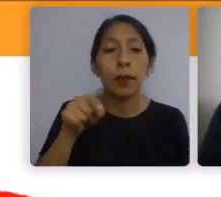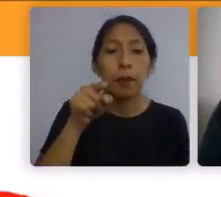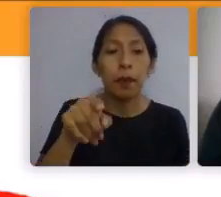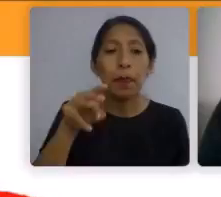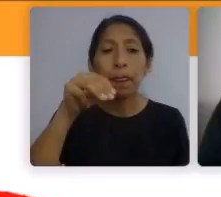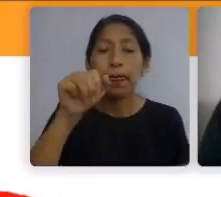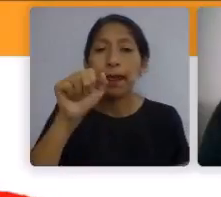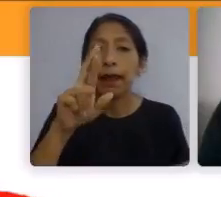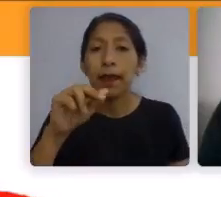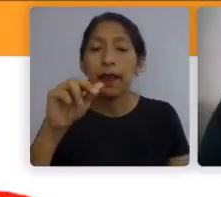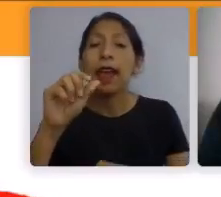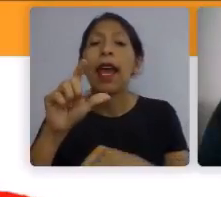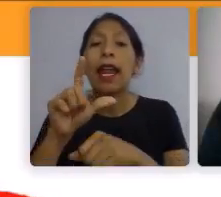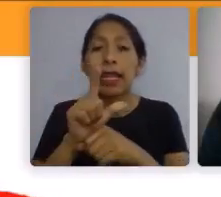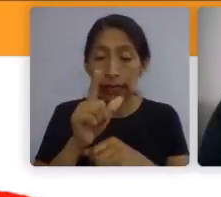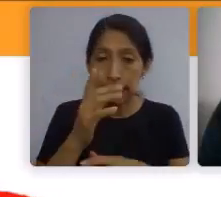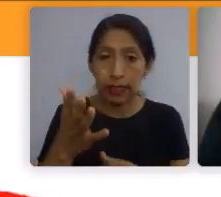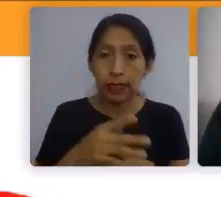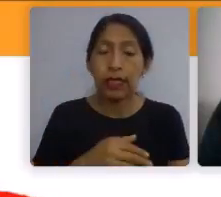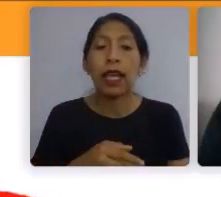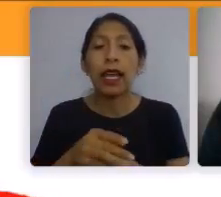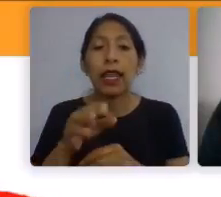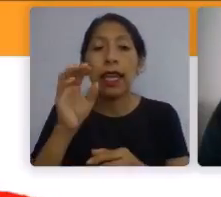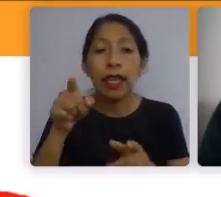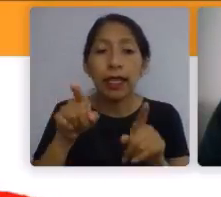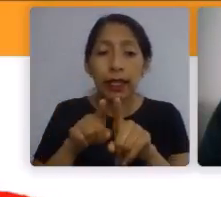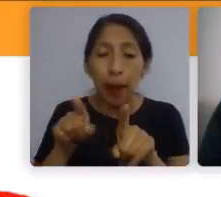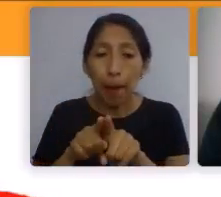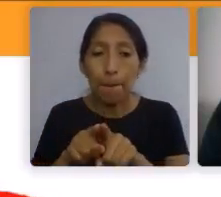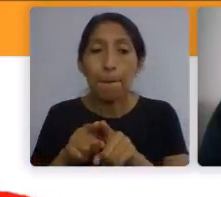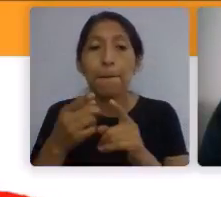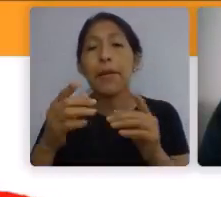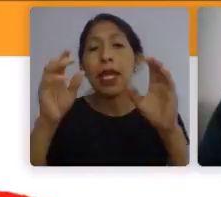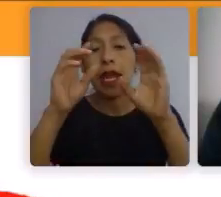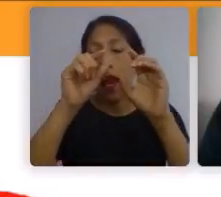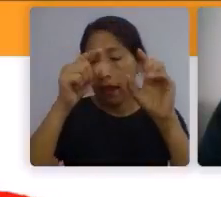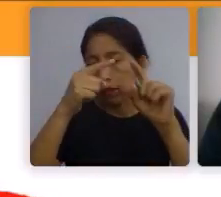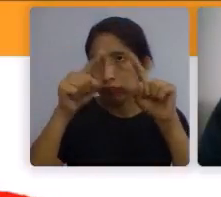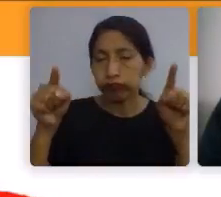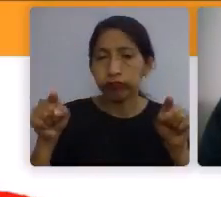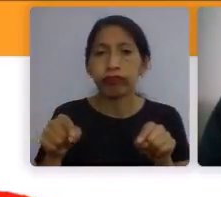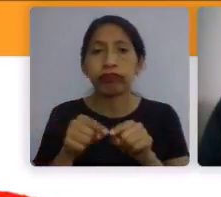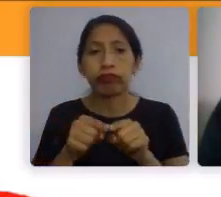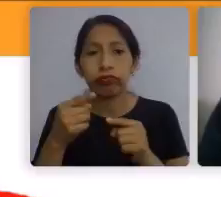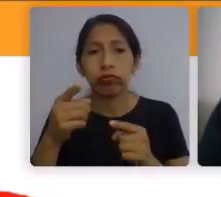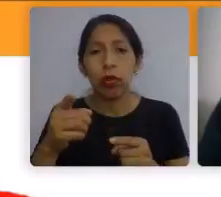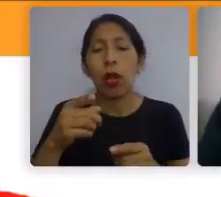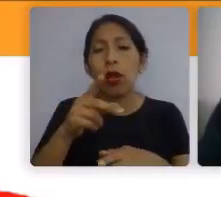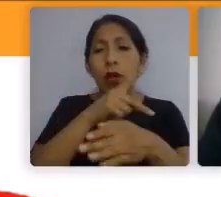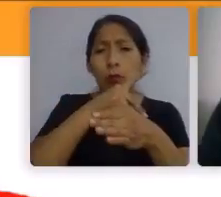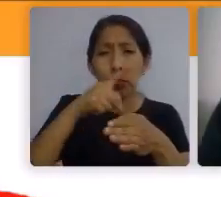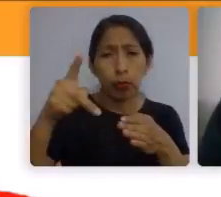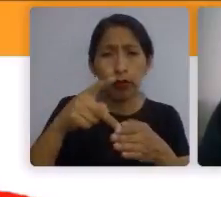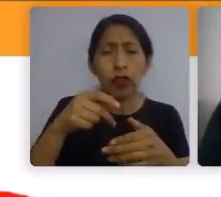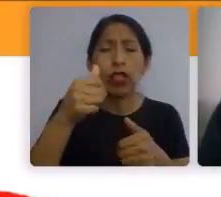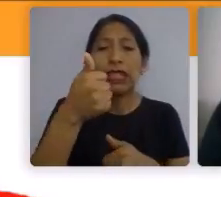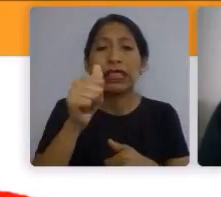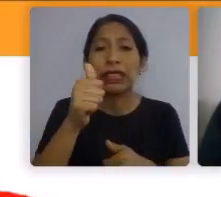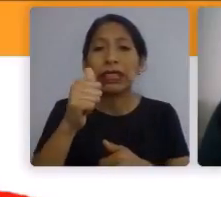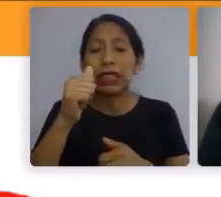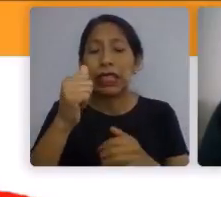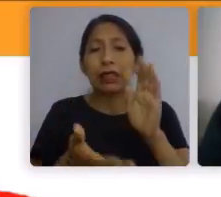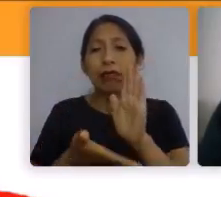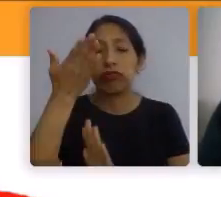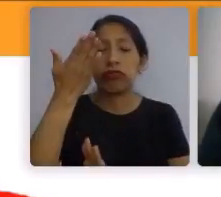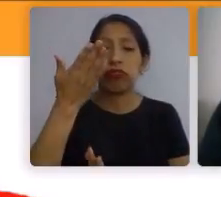es licenciada en traducción e interpretación con máster en marketing y gestión comercial. profesional con más de 10 años de experiencia en áreas de